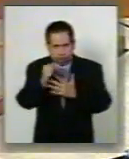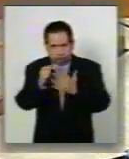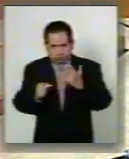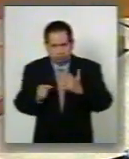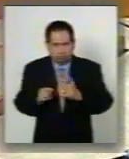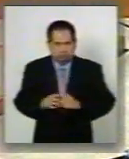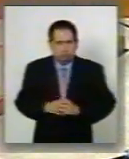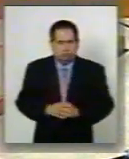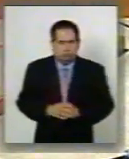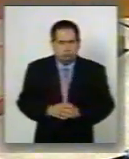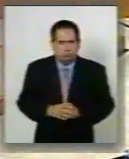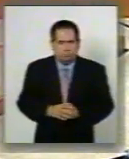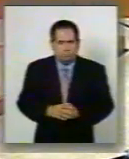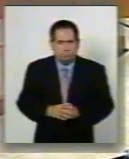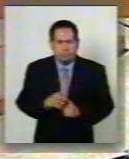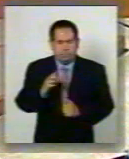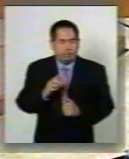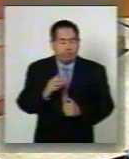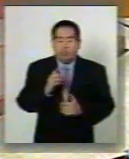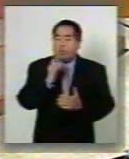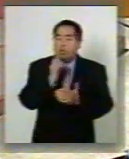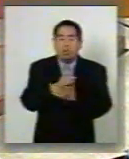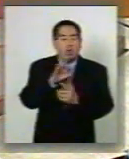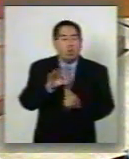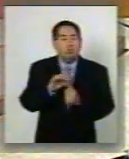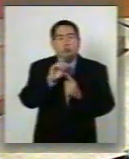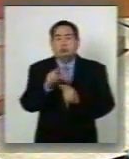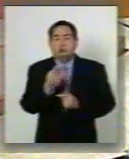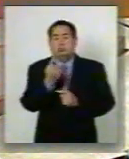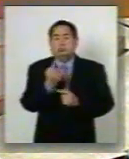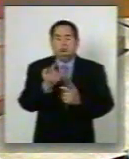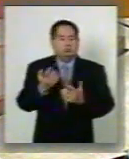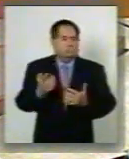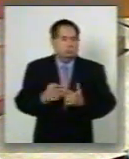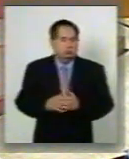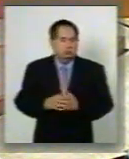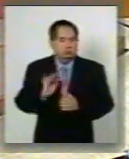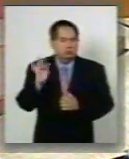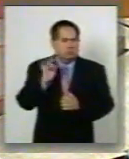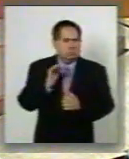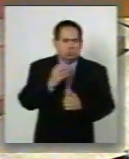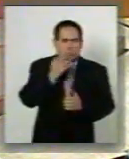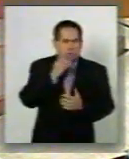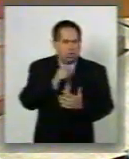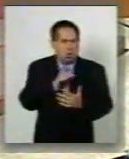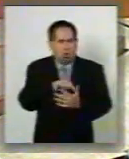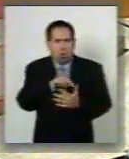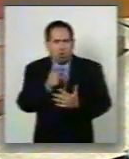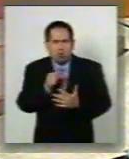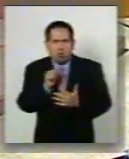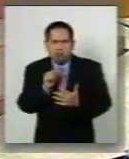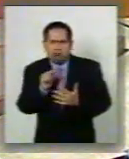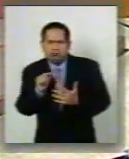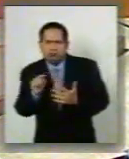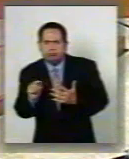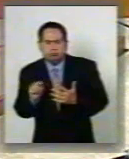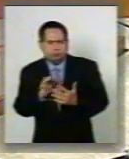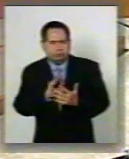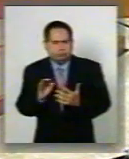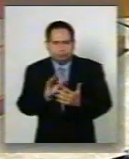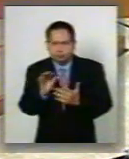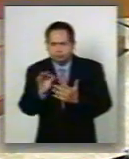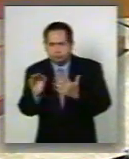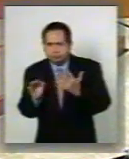como una única opción, como si no hubiera otras posibilidades